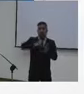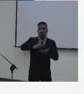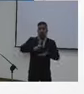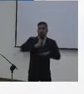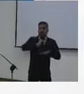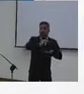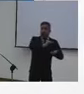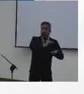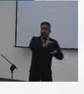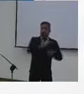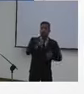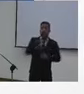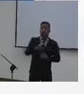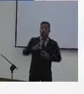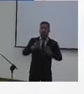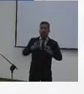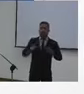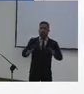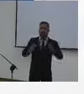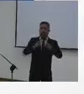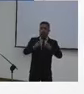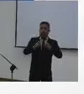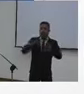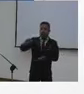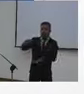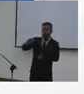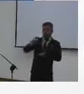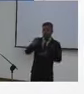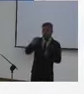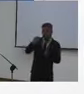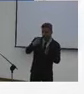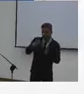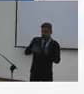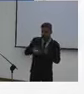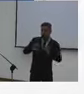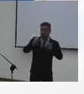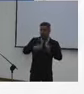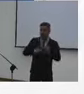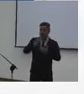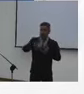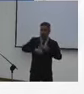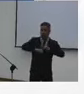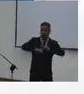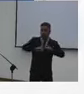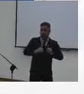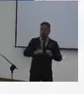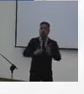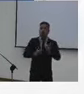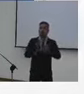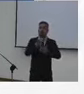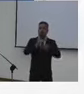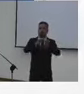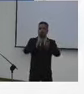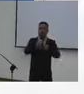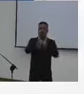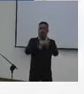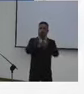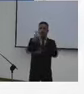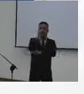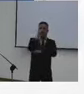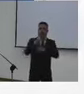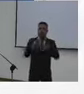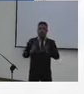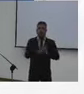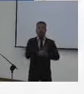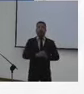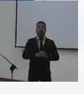para que nuestro Congreso de la República, si a bien tiene, nos ayude a dinamizar, a proyectar y a innovar el deporte en Colombia.